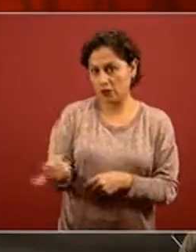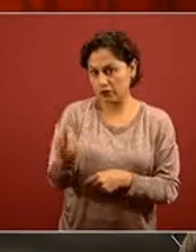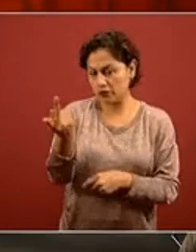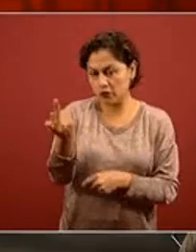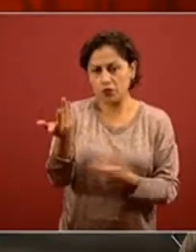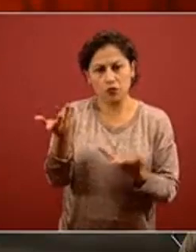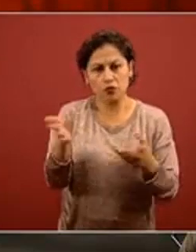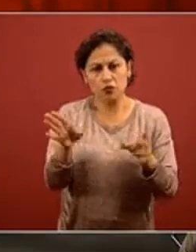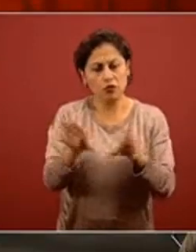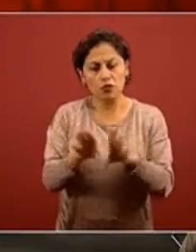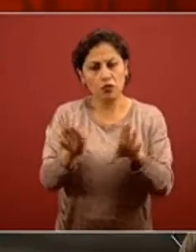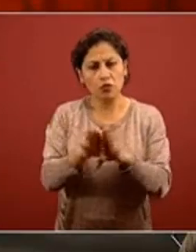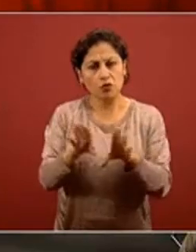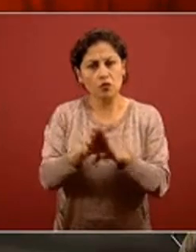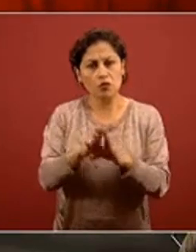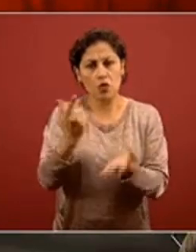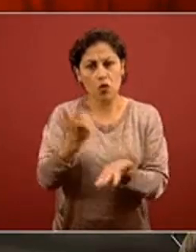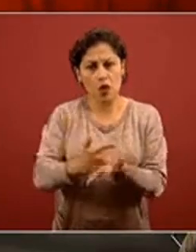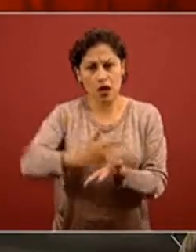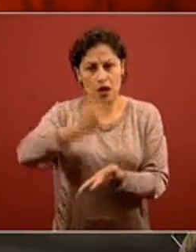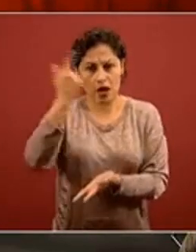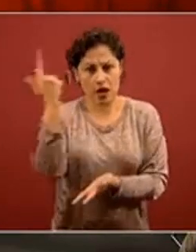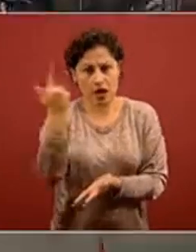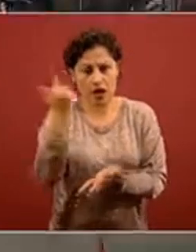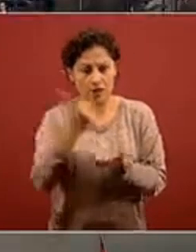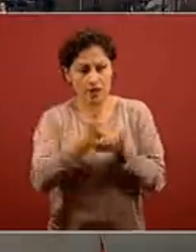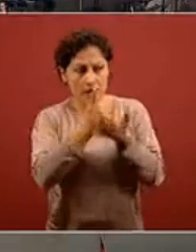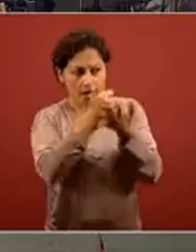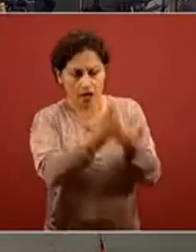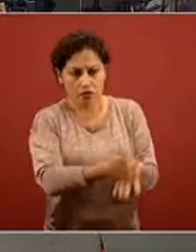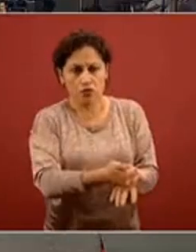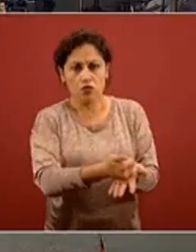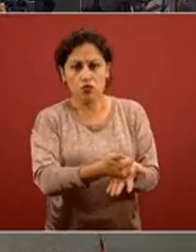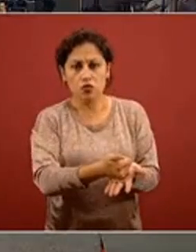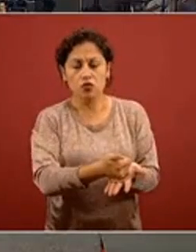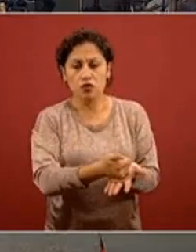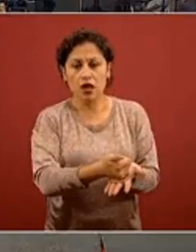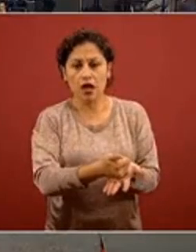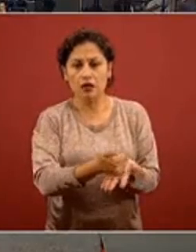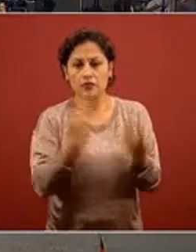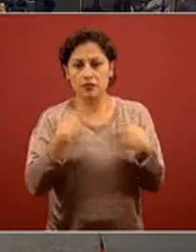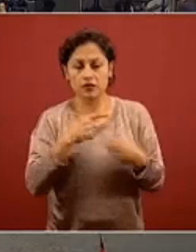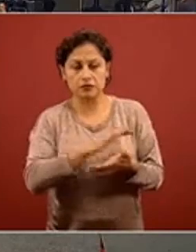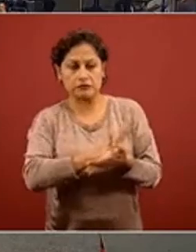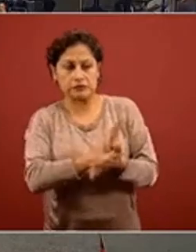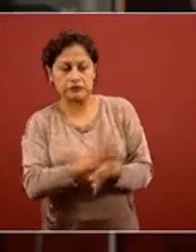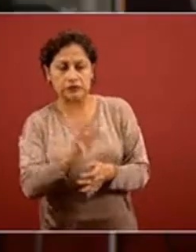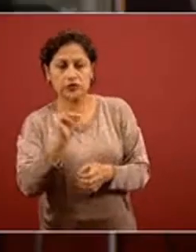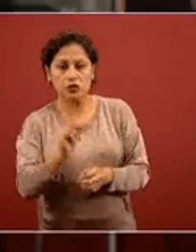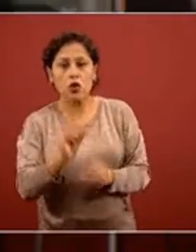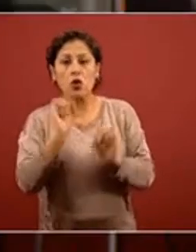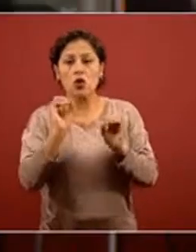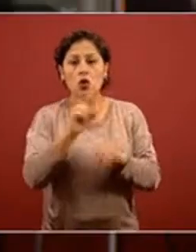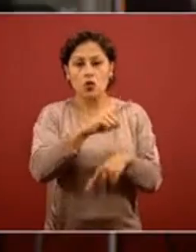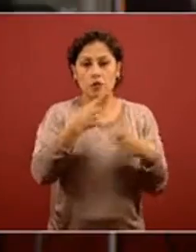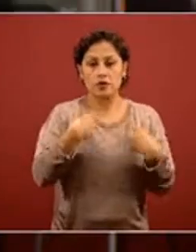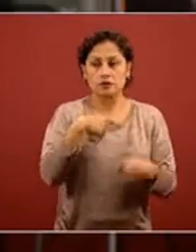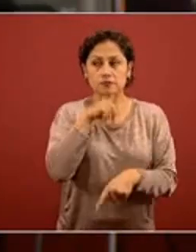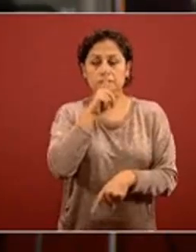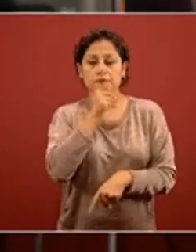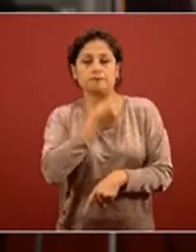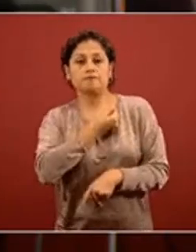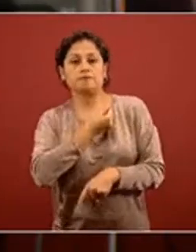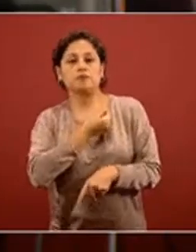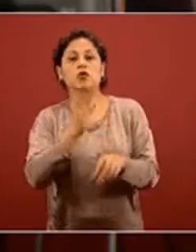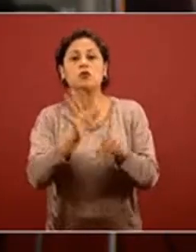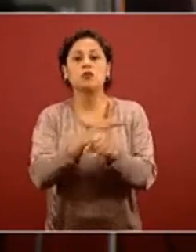como la gravedad para mal como la gravedad para claro. que tanto estamos todos expuestos, mucho